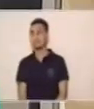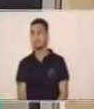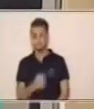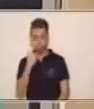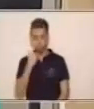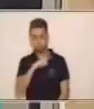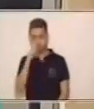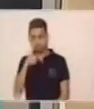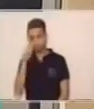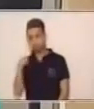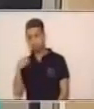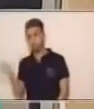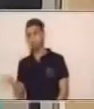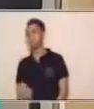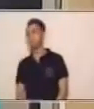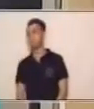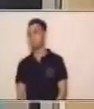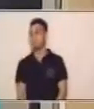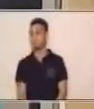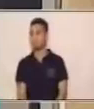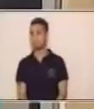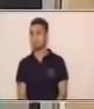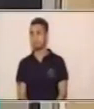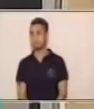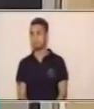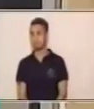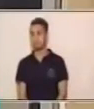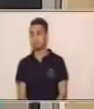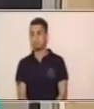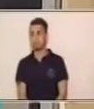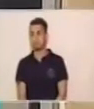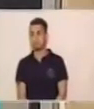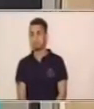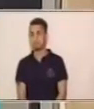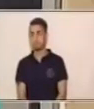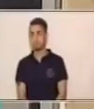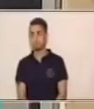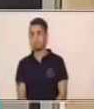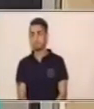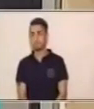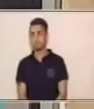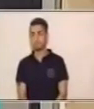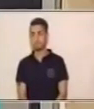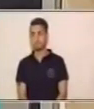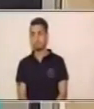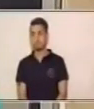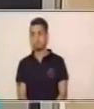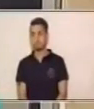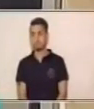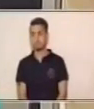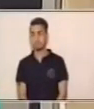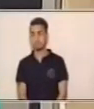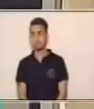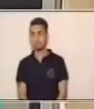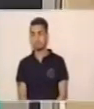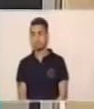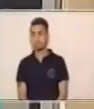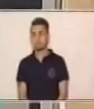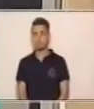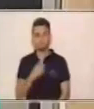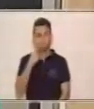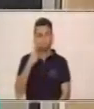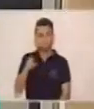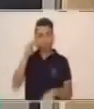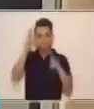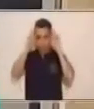acá. Muy bien, la letra C. ¿En qué fracción está entonces